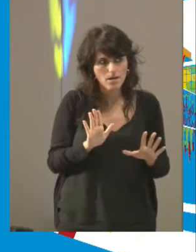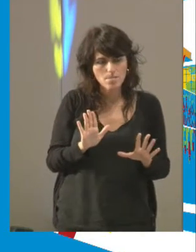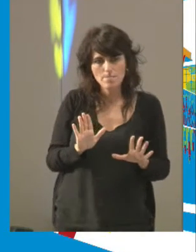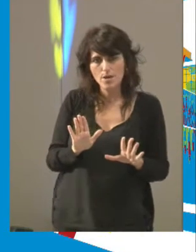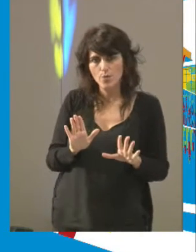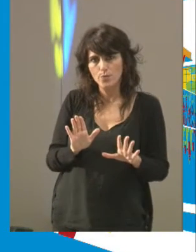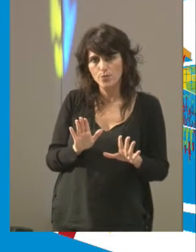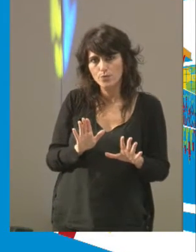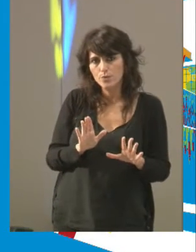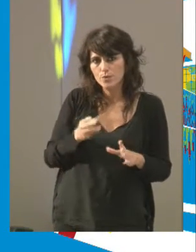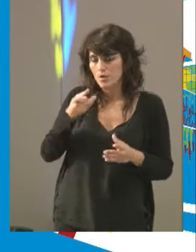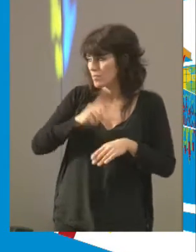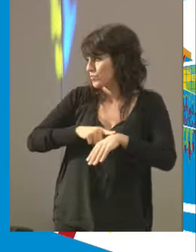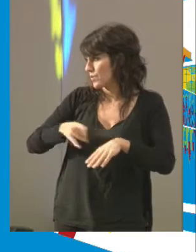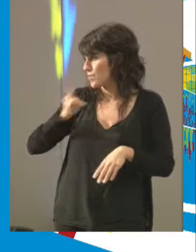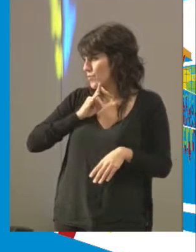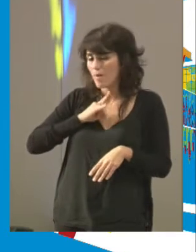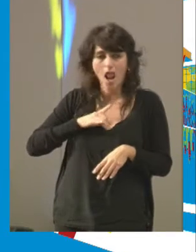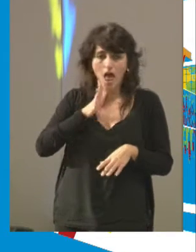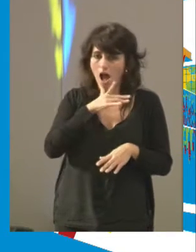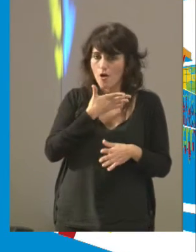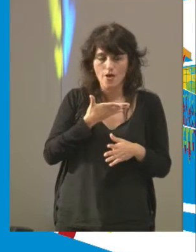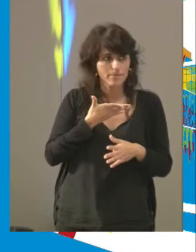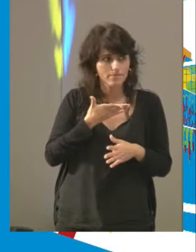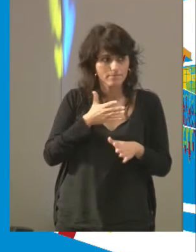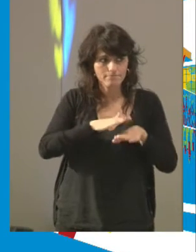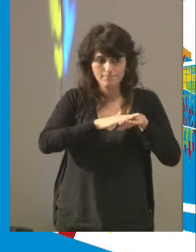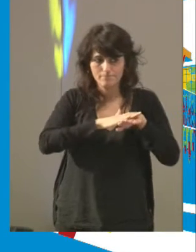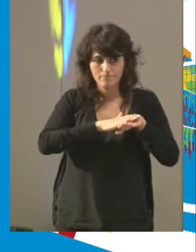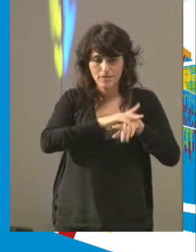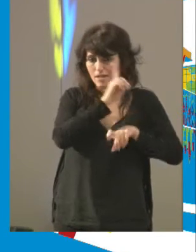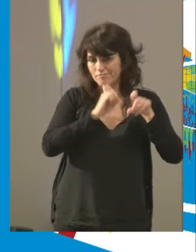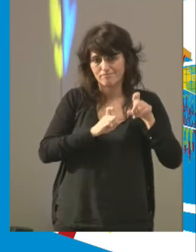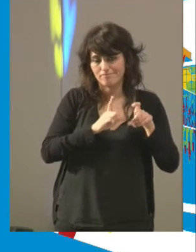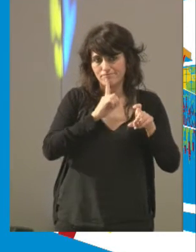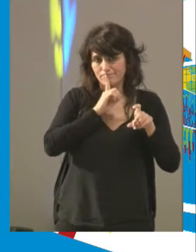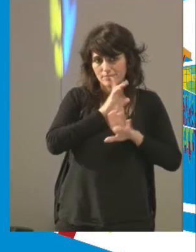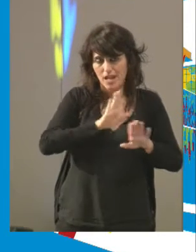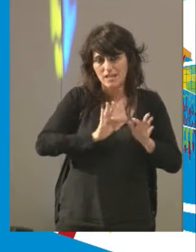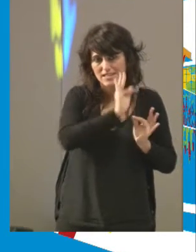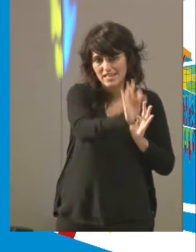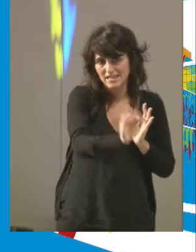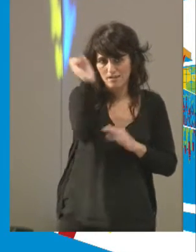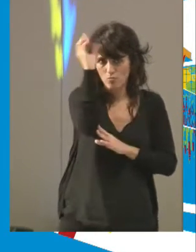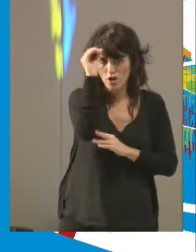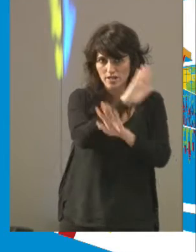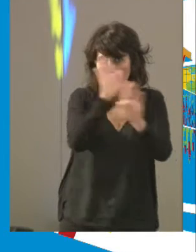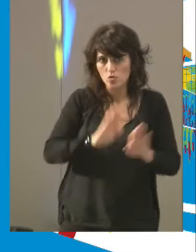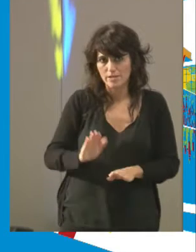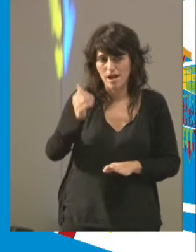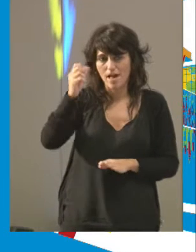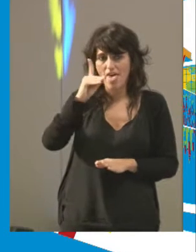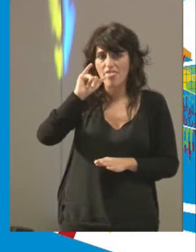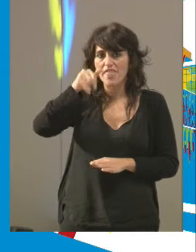respondido. Y como va muy mal de tiempo, sí, me vas a pedir que repita la pregunta y pasemos a la siguiente ponente y última, que es Diana